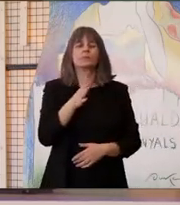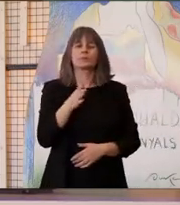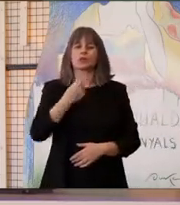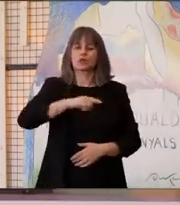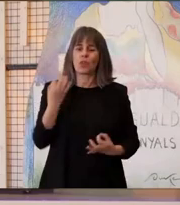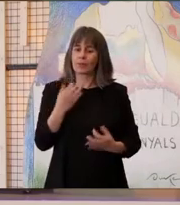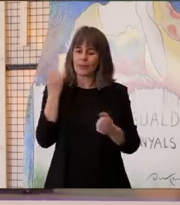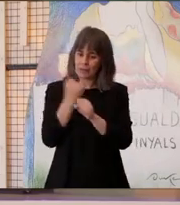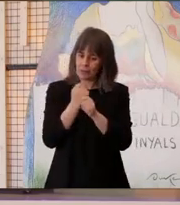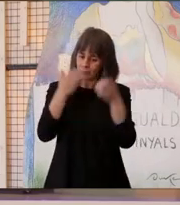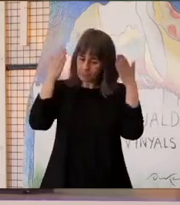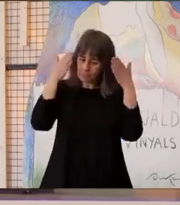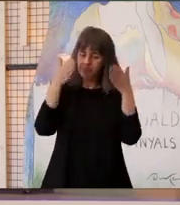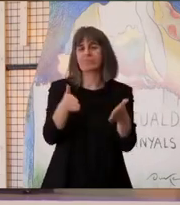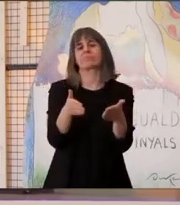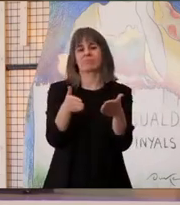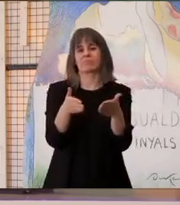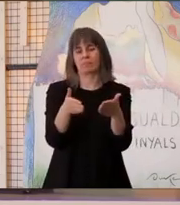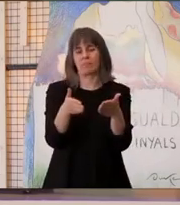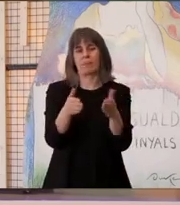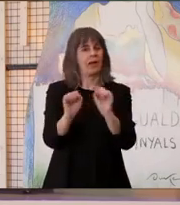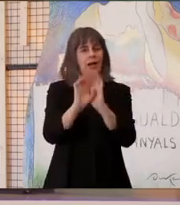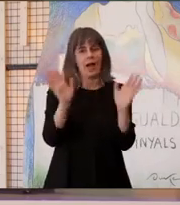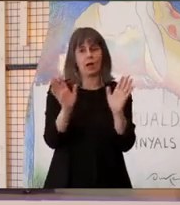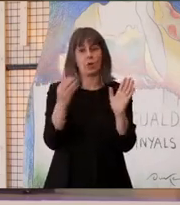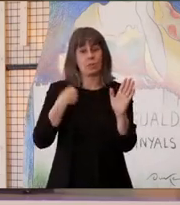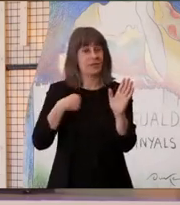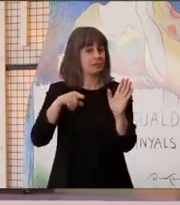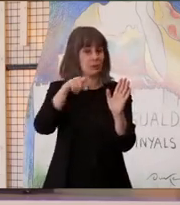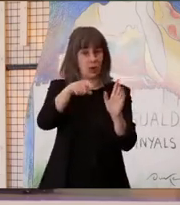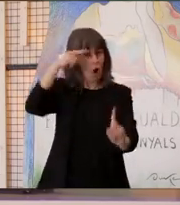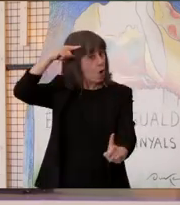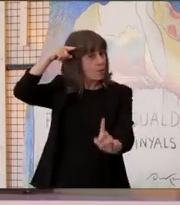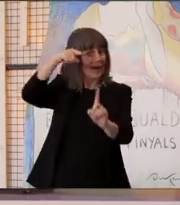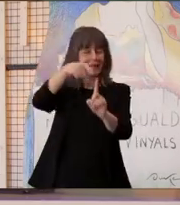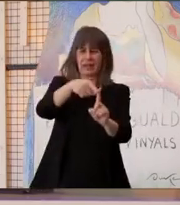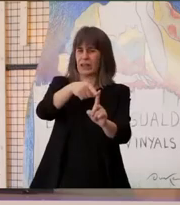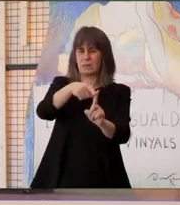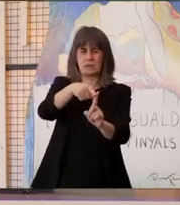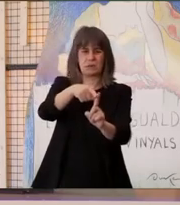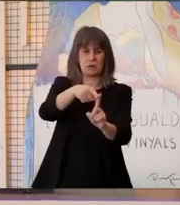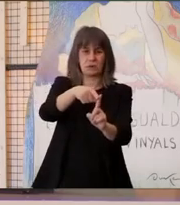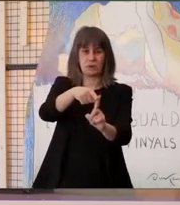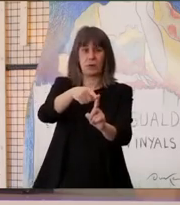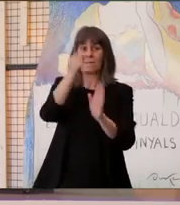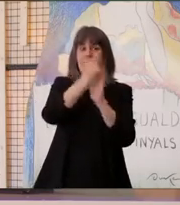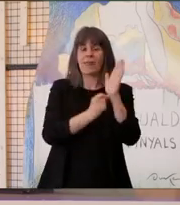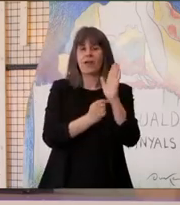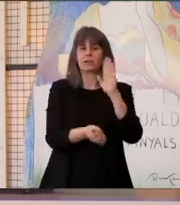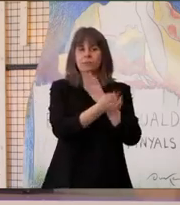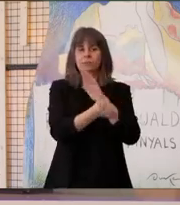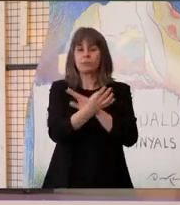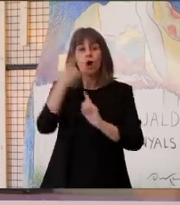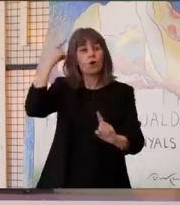planteamiento claro De cuál tiene que ser el culmen de las medidas a tomar para provocar esa